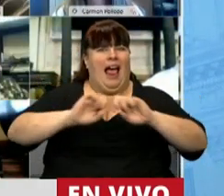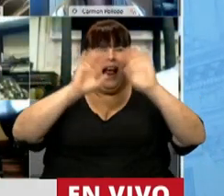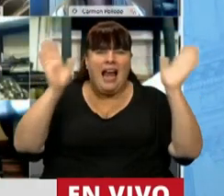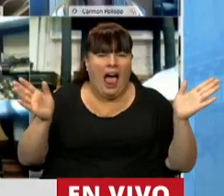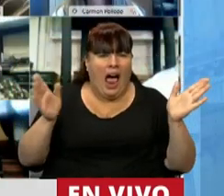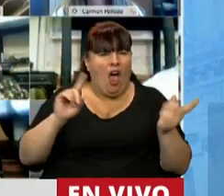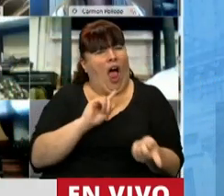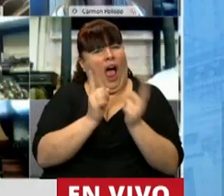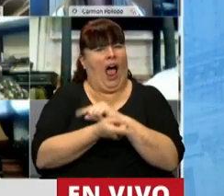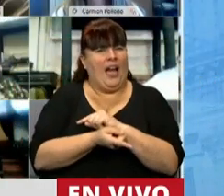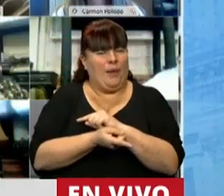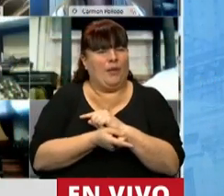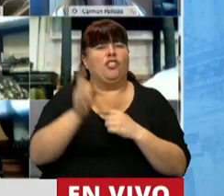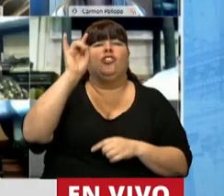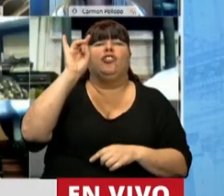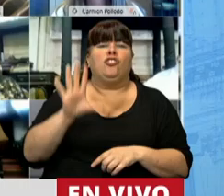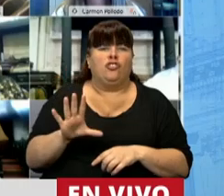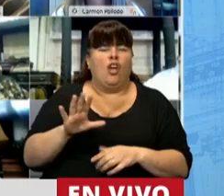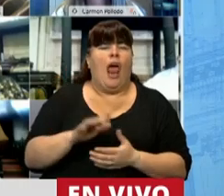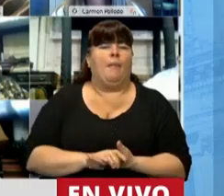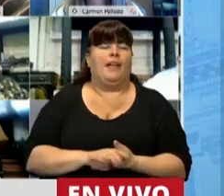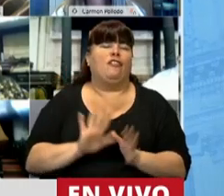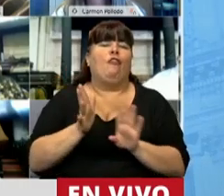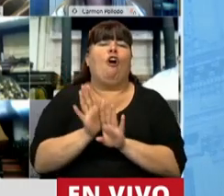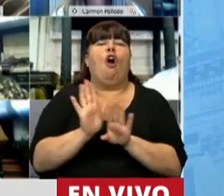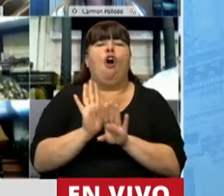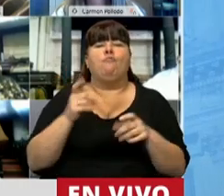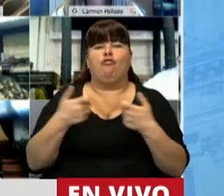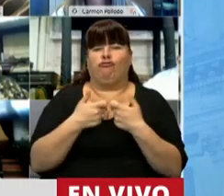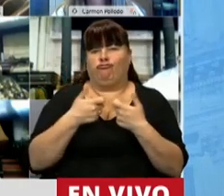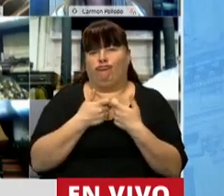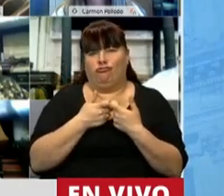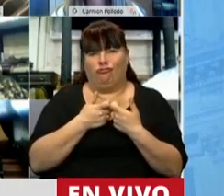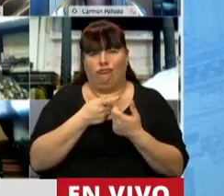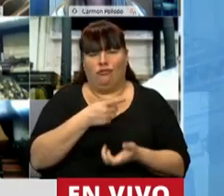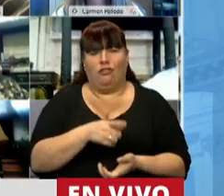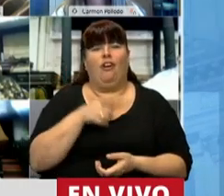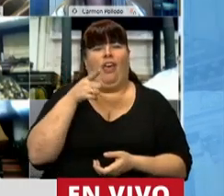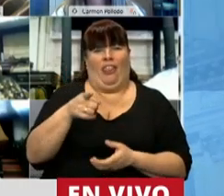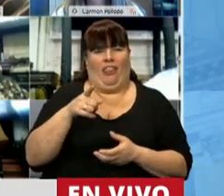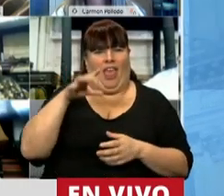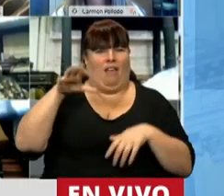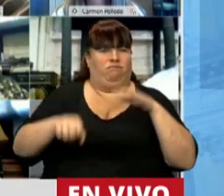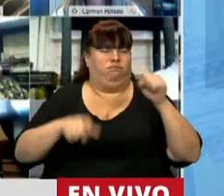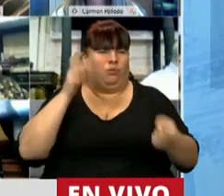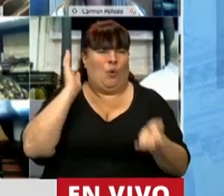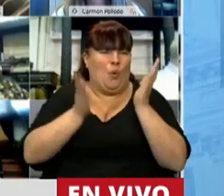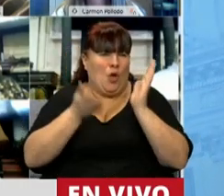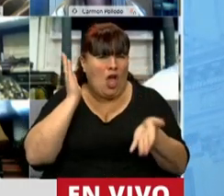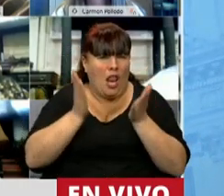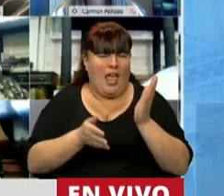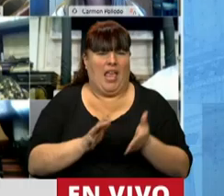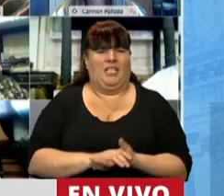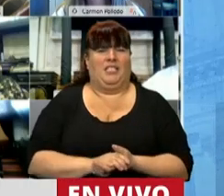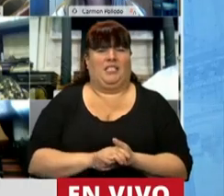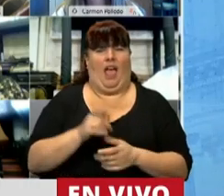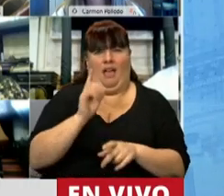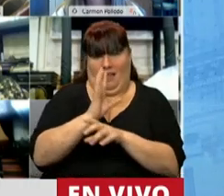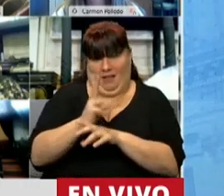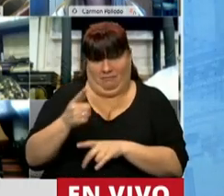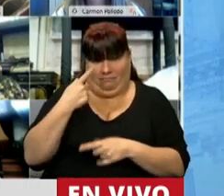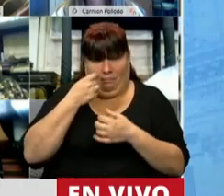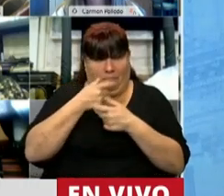claro, solamente fueron cómplices y están siendo cómplices de esta ola de violencia y de delictiva